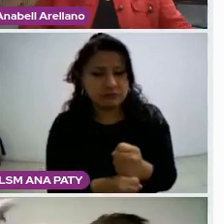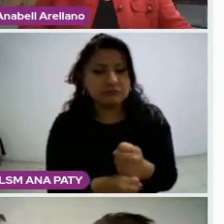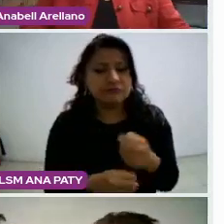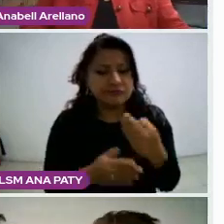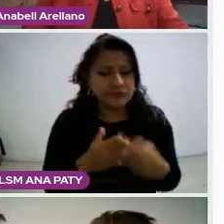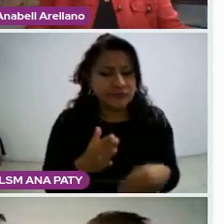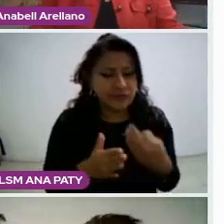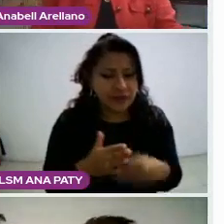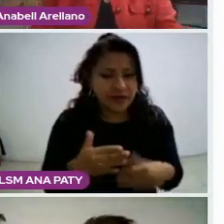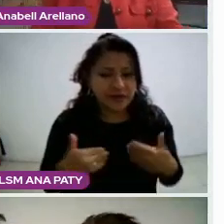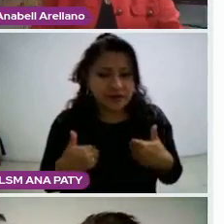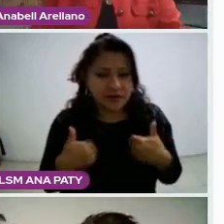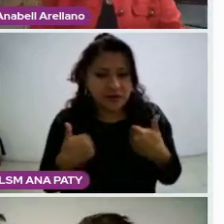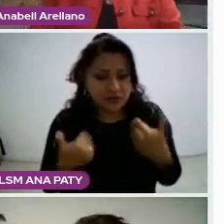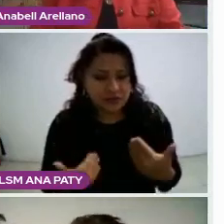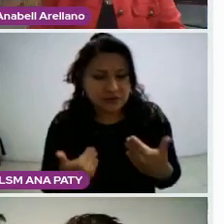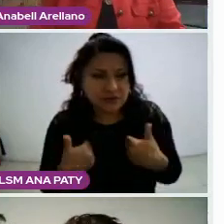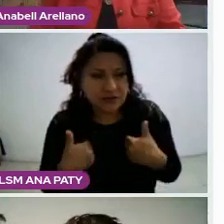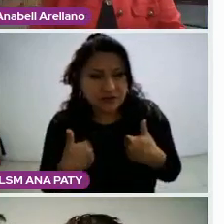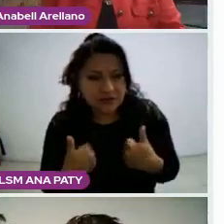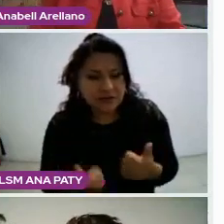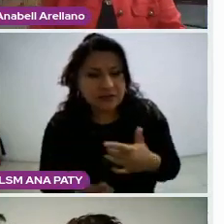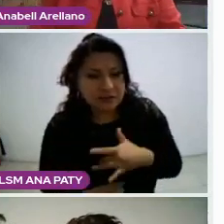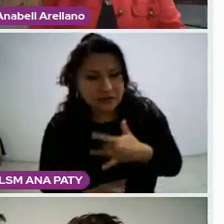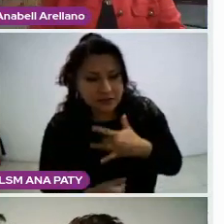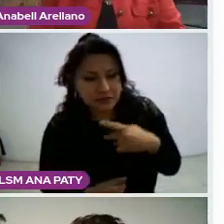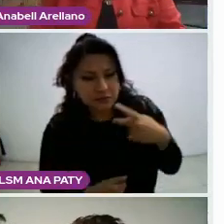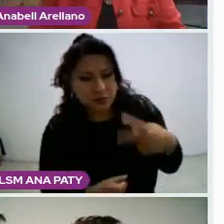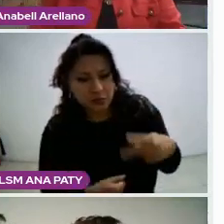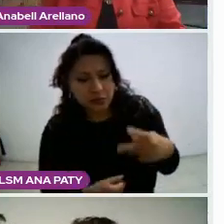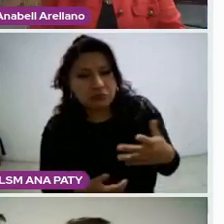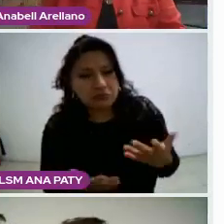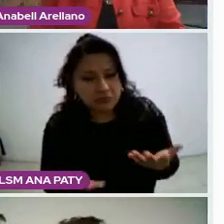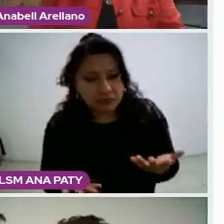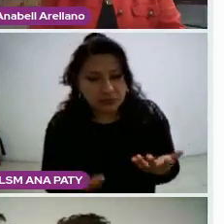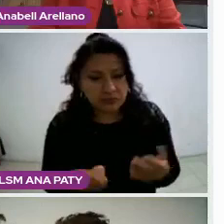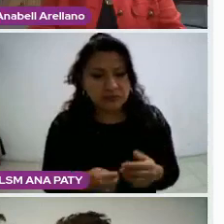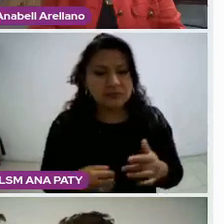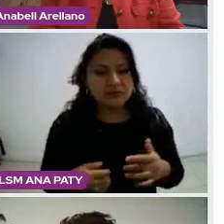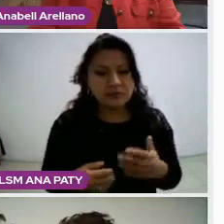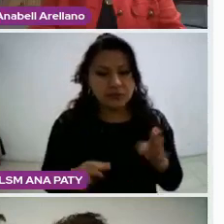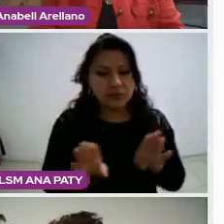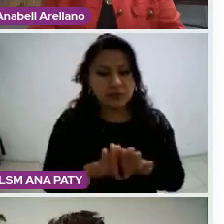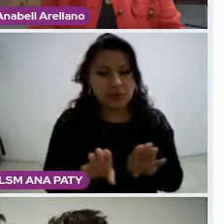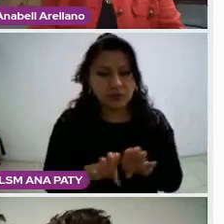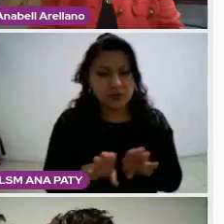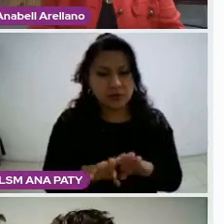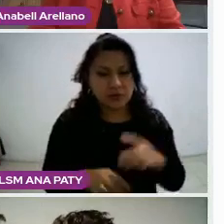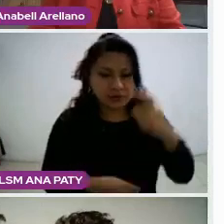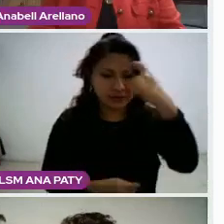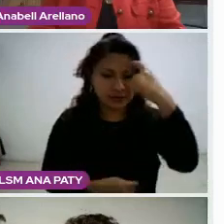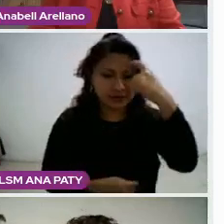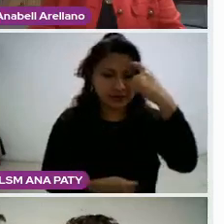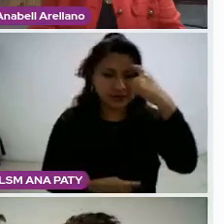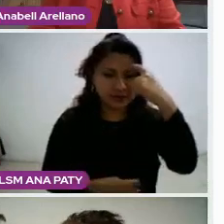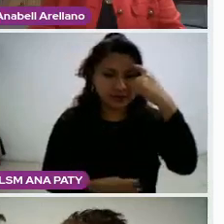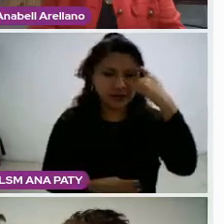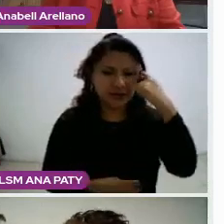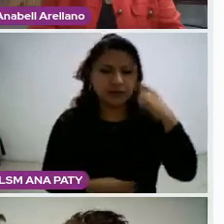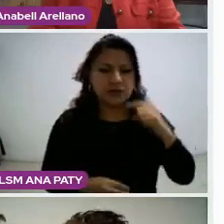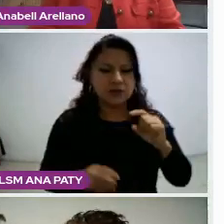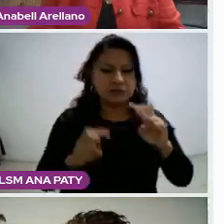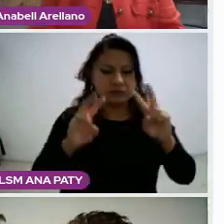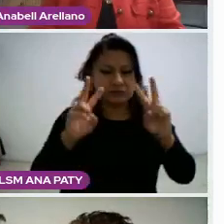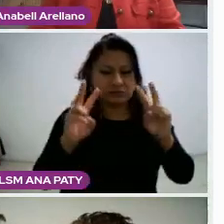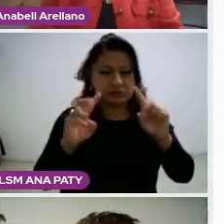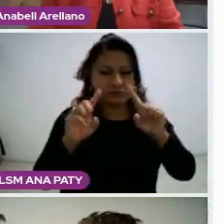poder entender la emoción del otro. Pueden tener pensamientos muy concretos o pragmáticos, como con